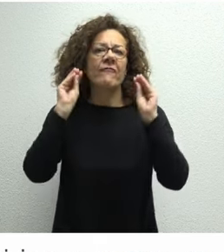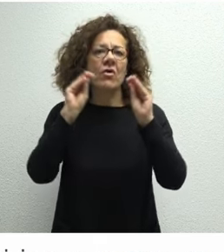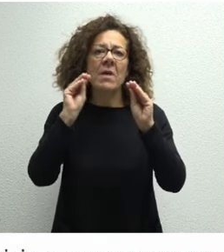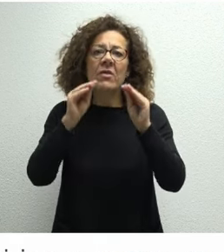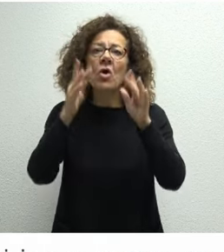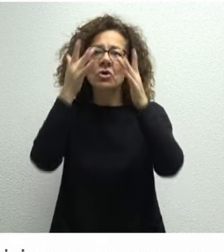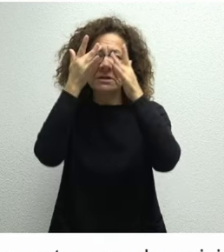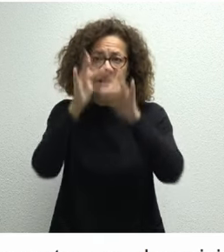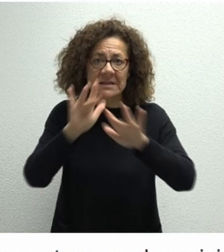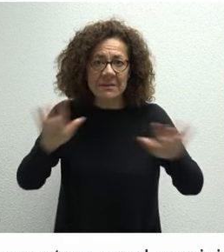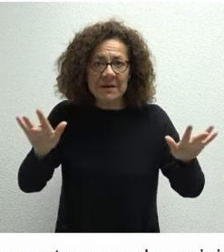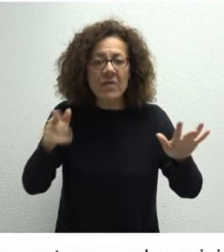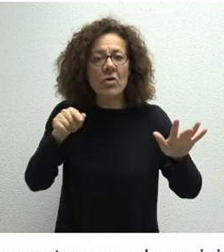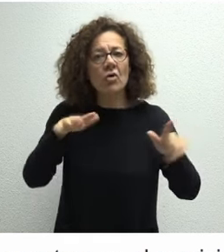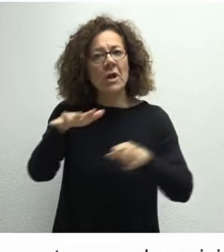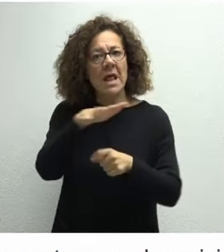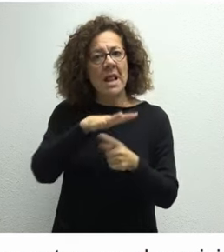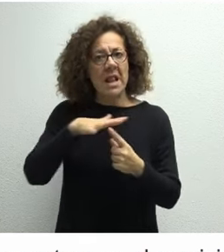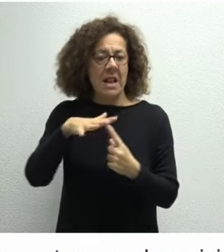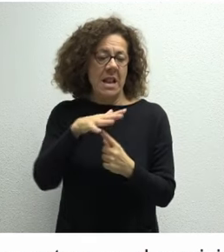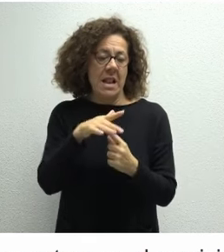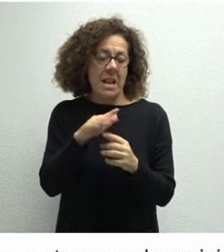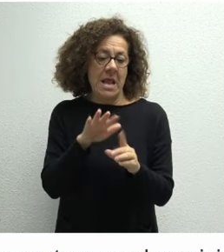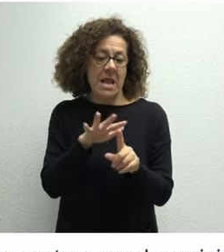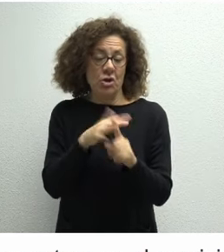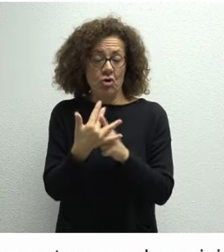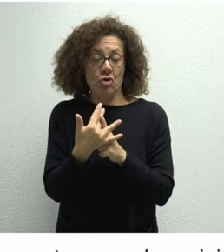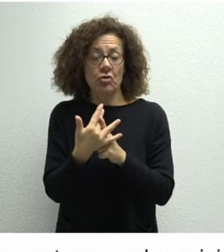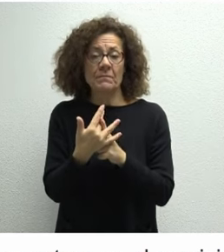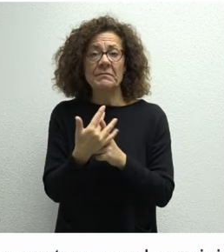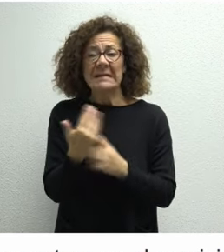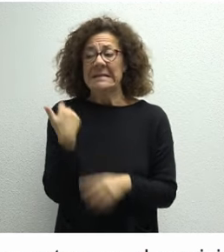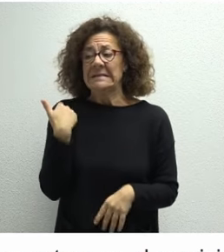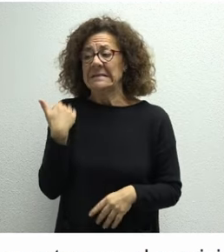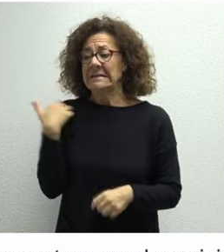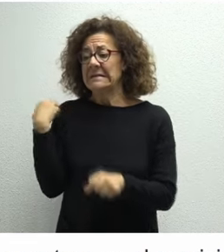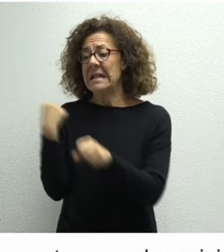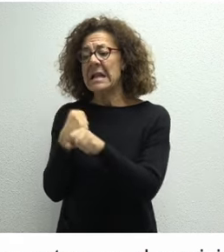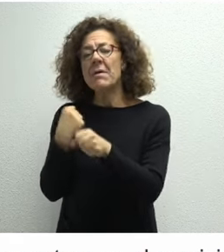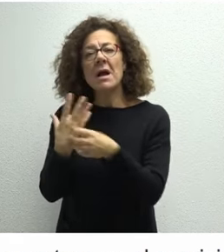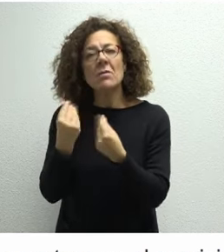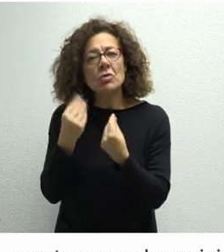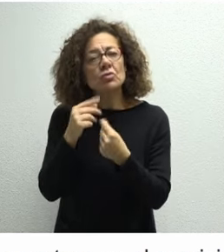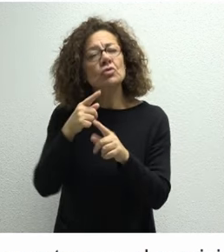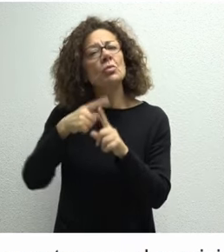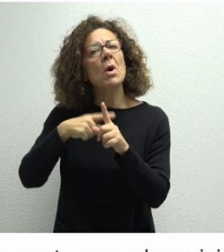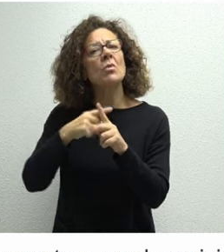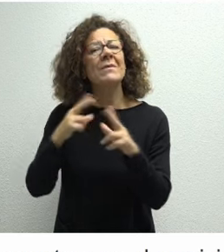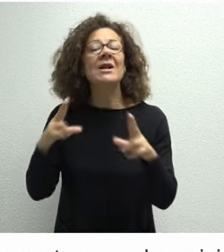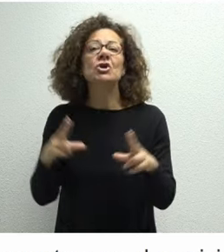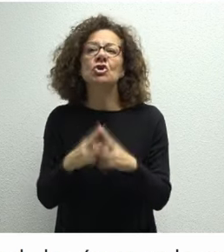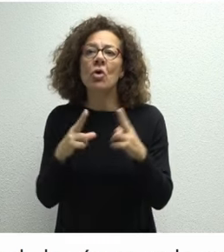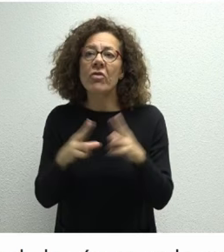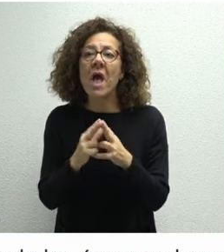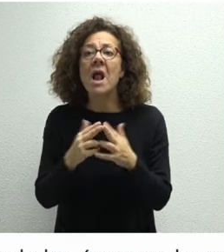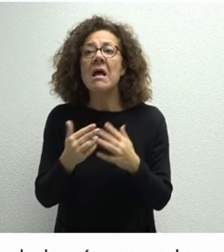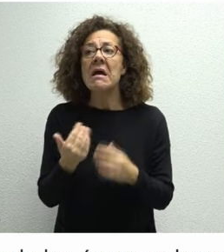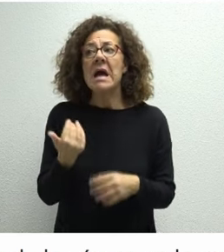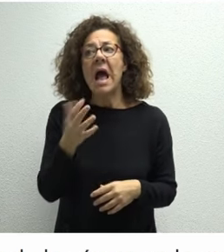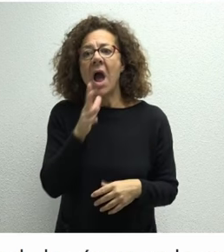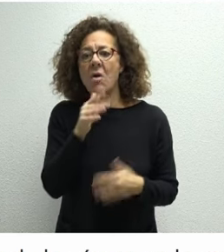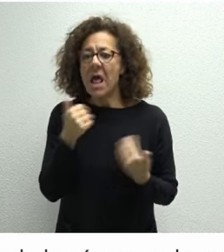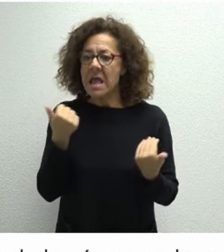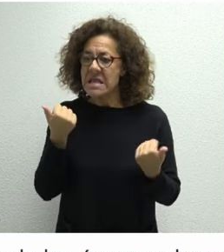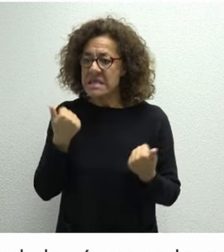sensibilización con con el entorno en años anteriores trabajamos mucho a nivel social eh últim nuevamente ya